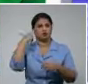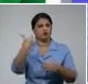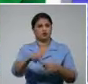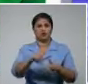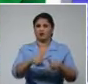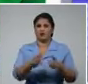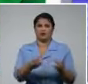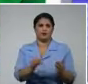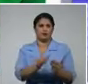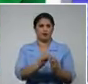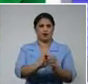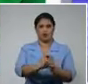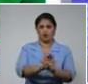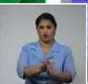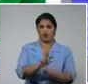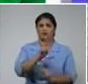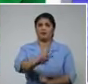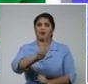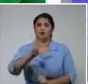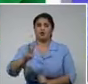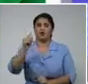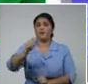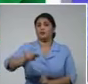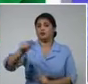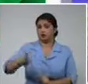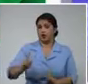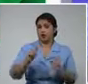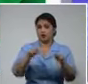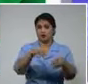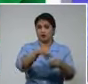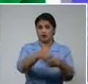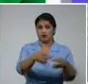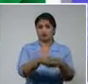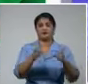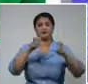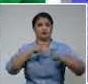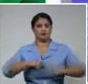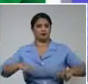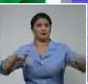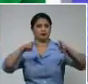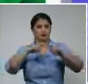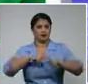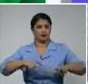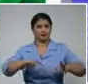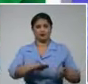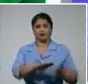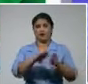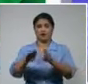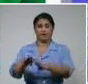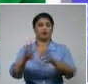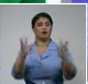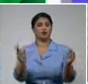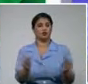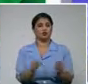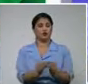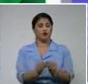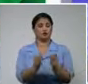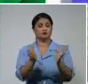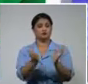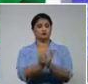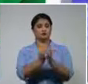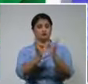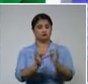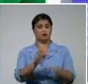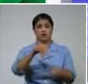se había precisado. Del total de casos del día, hubo 8, como ya